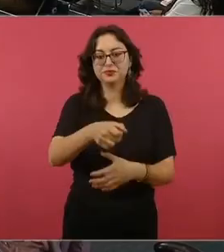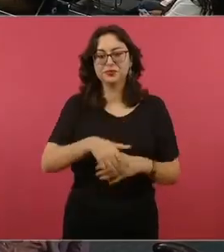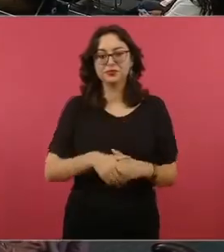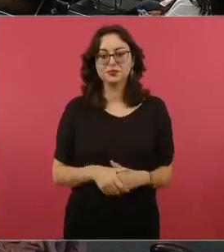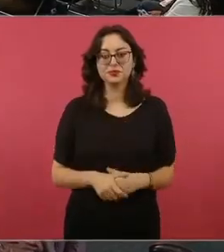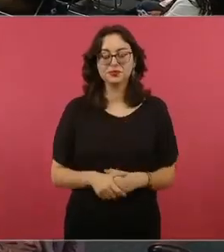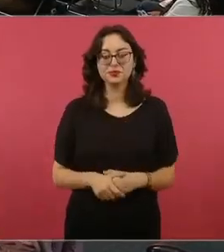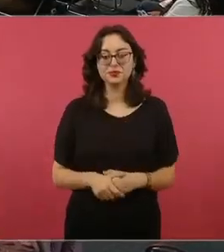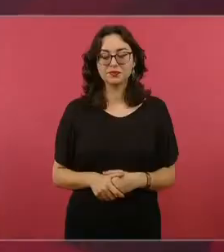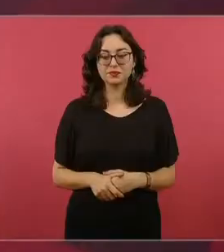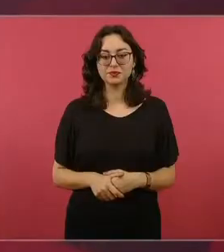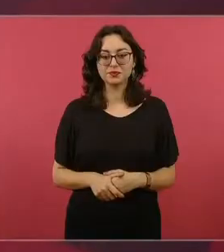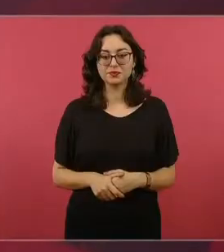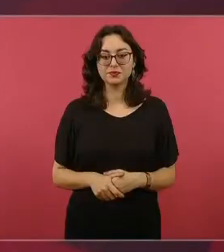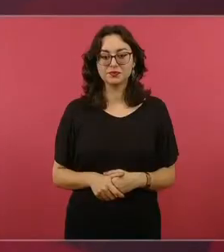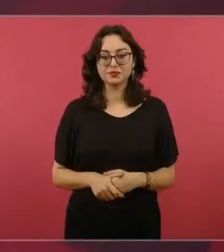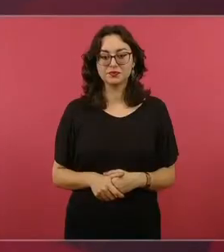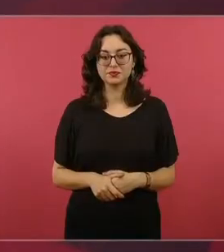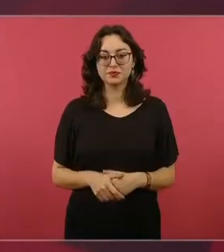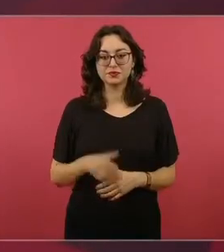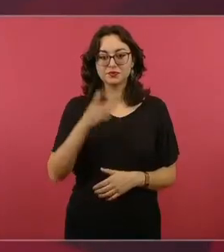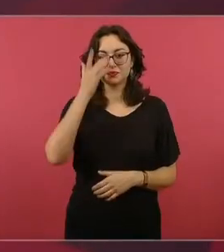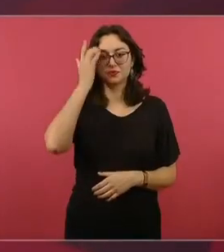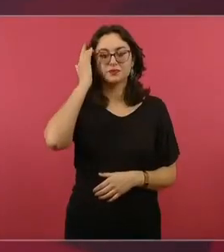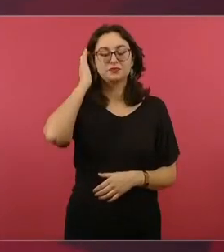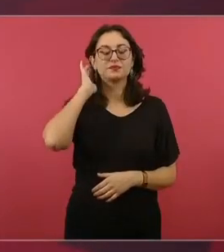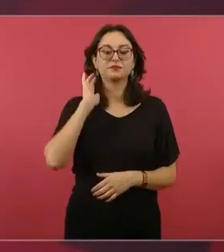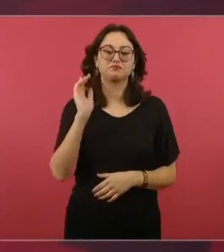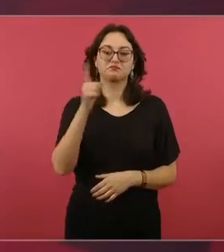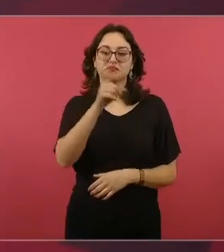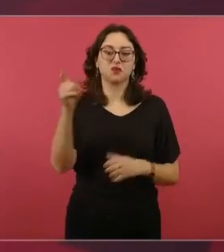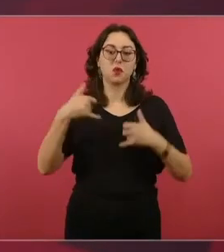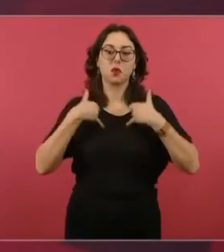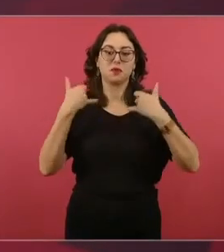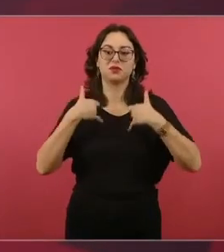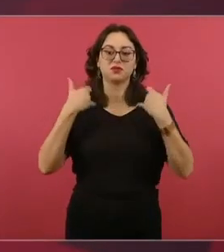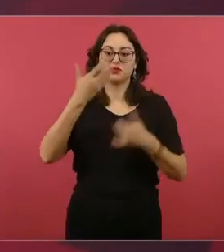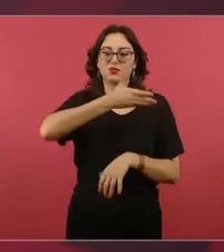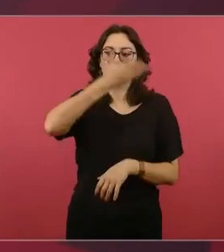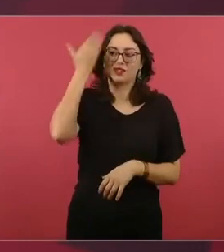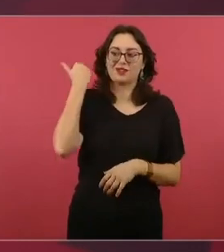a Raúl Salinas. Eso es para los jóvenes, ¿no?